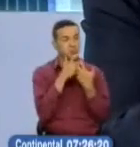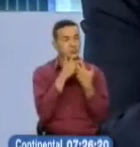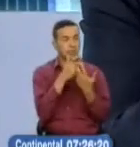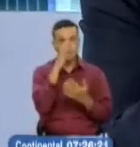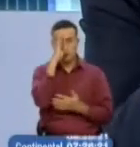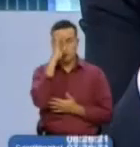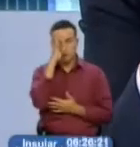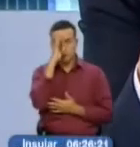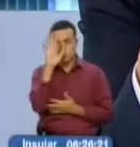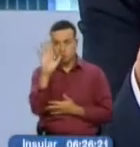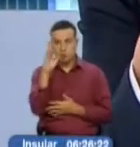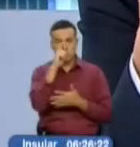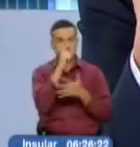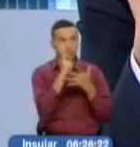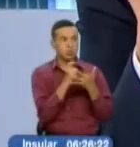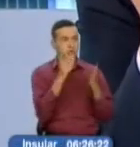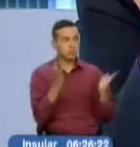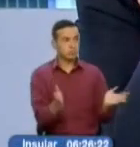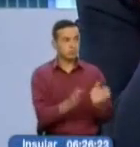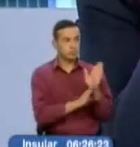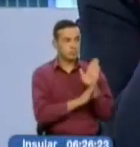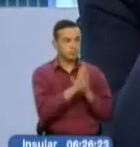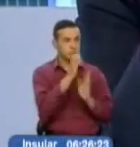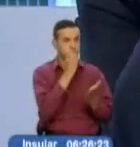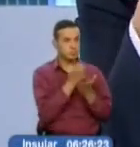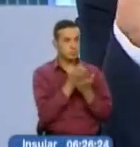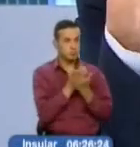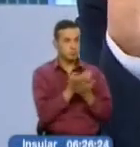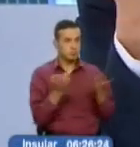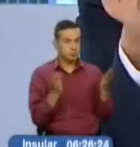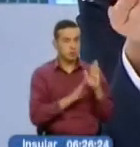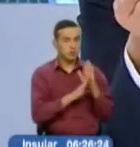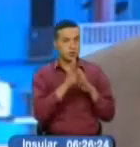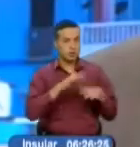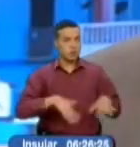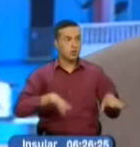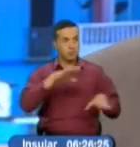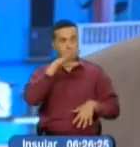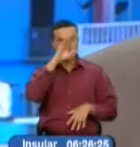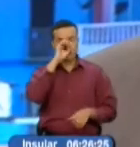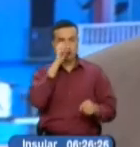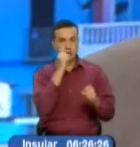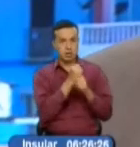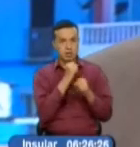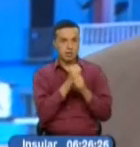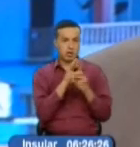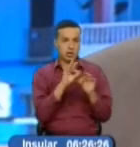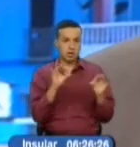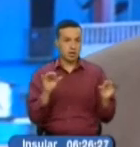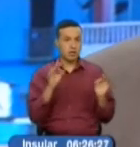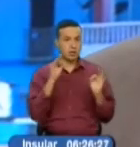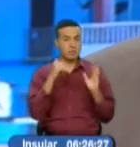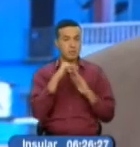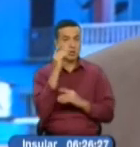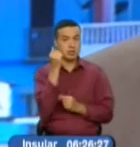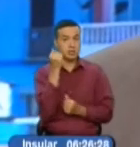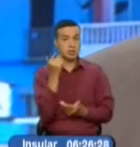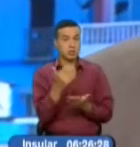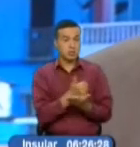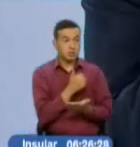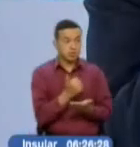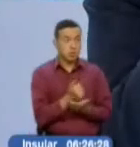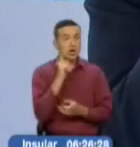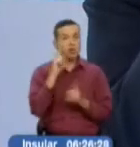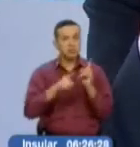ideología y la necesidad de potencializar una economía para hacer crecer el empleo tener empleo de calidad y tener más recursos porque